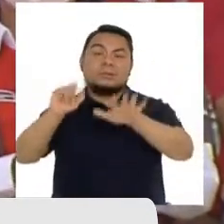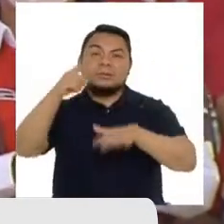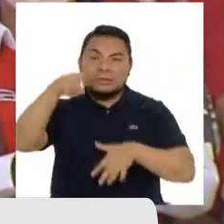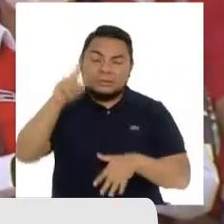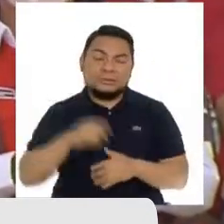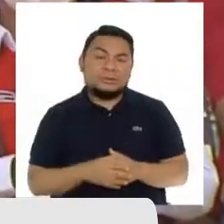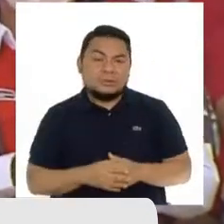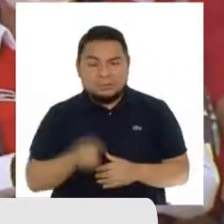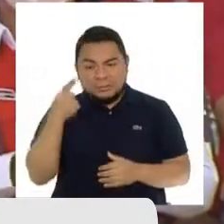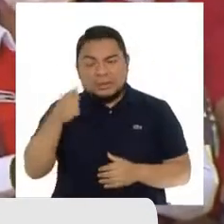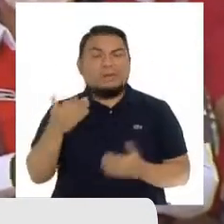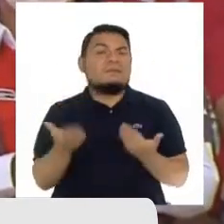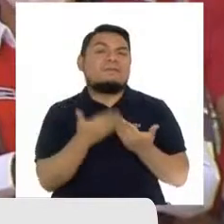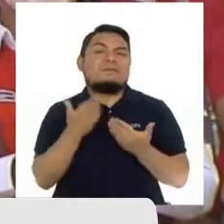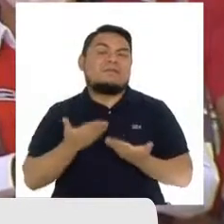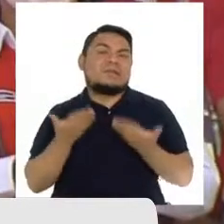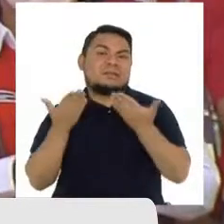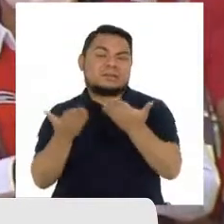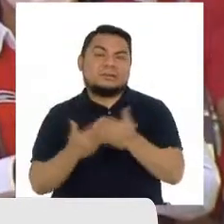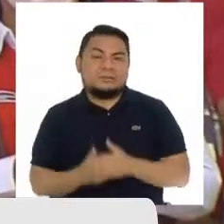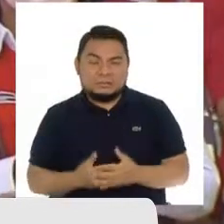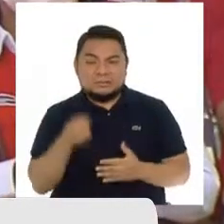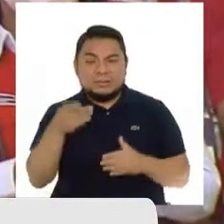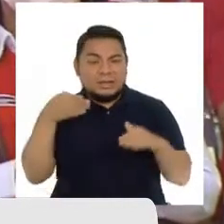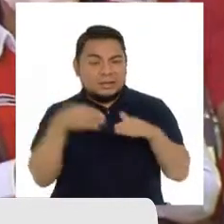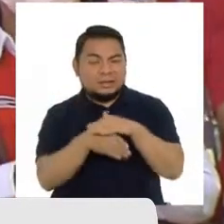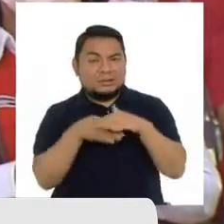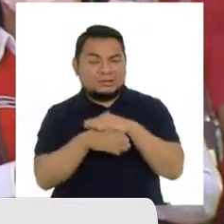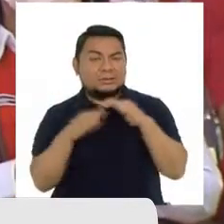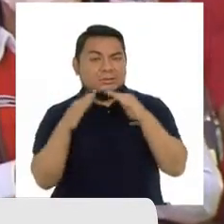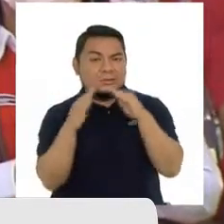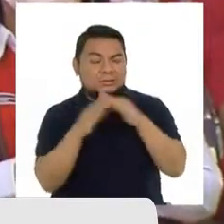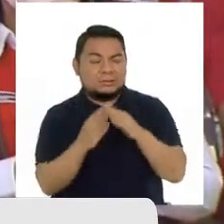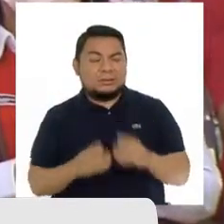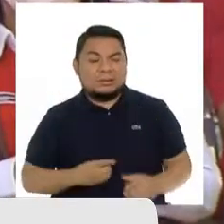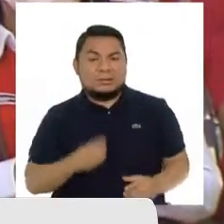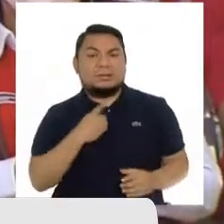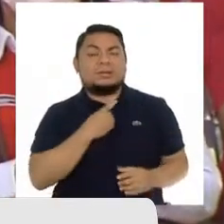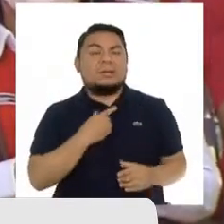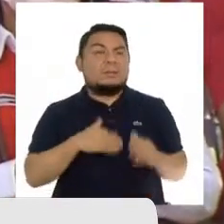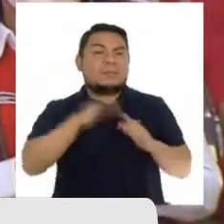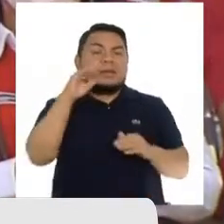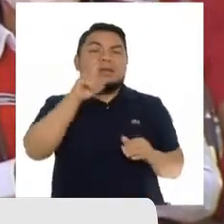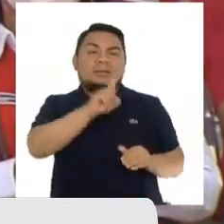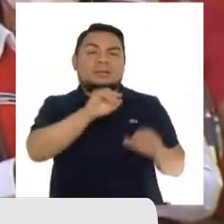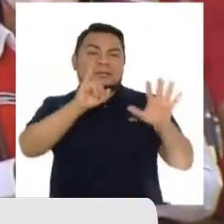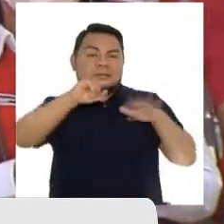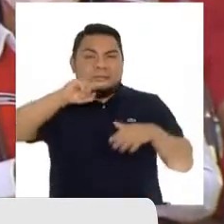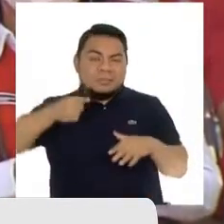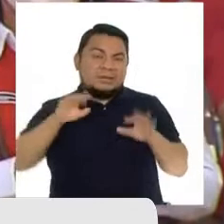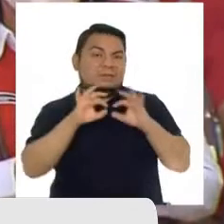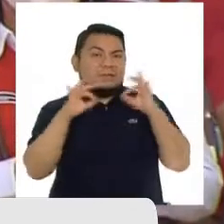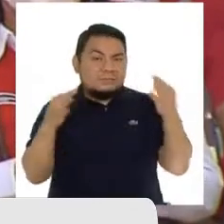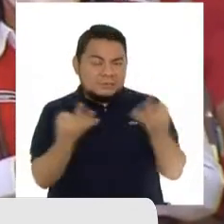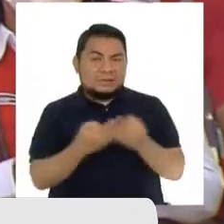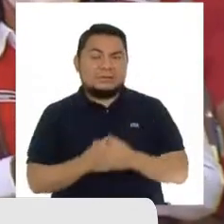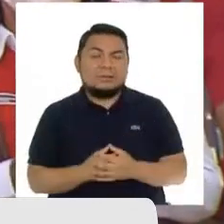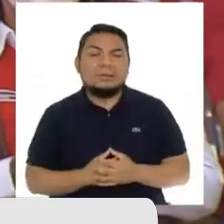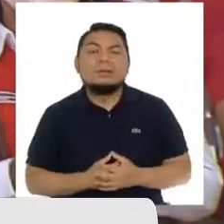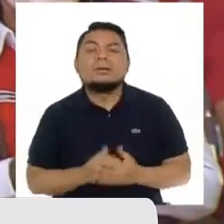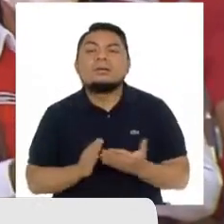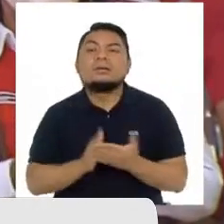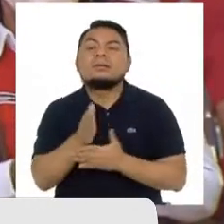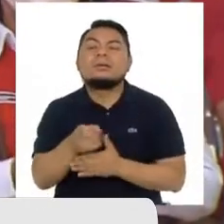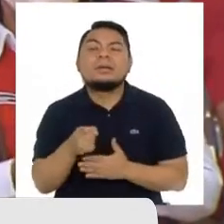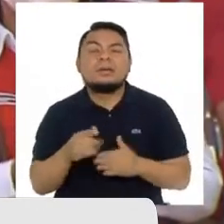para facilitar el acceso a la vivienda digna a más de 16.000 familias mediante